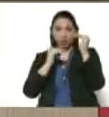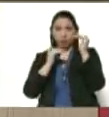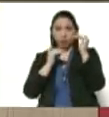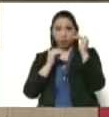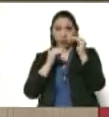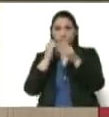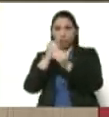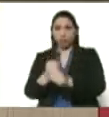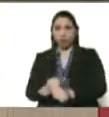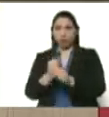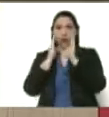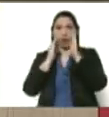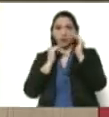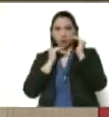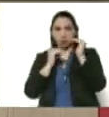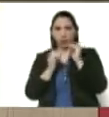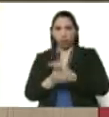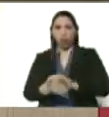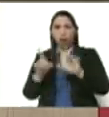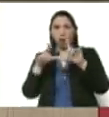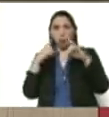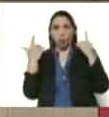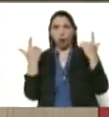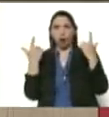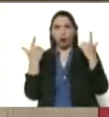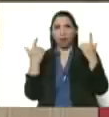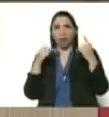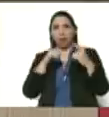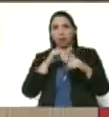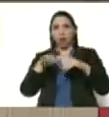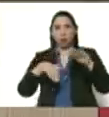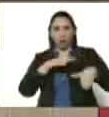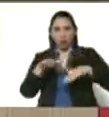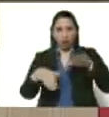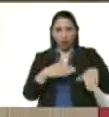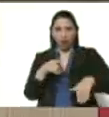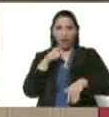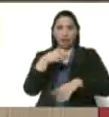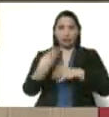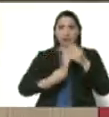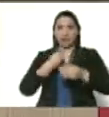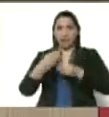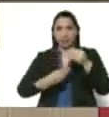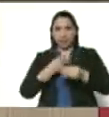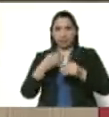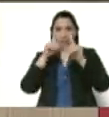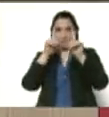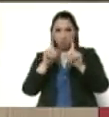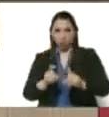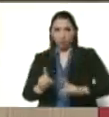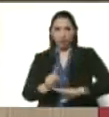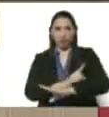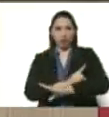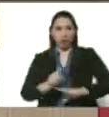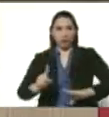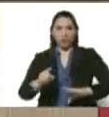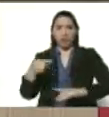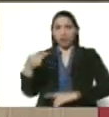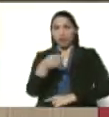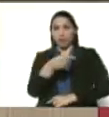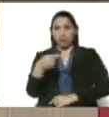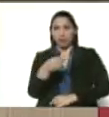el puesto de atención de La Guaira, en Los Caracas. Allí se le hace la prueba rápida, sale